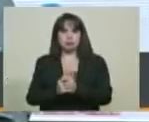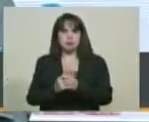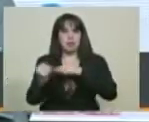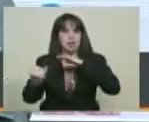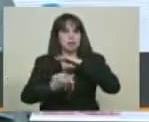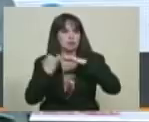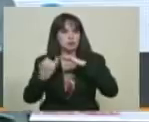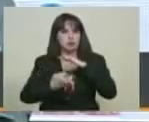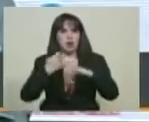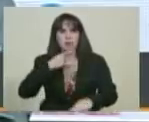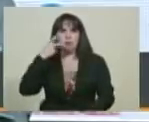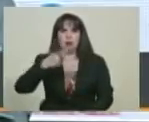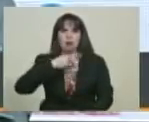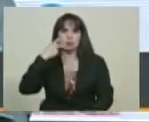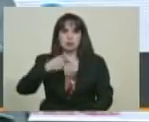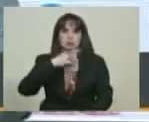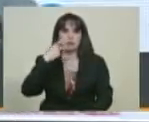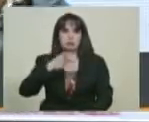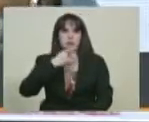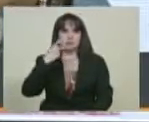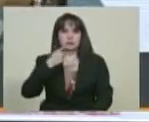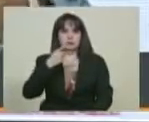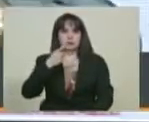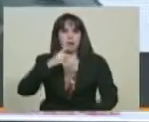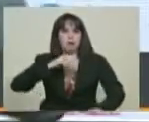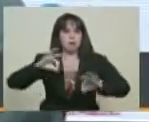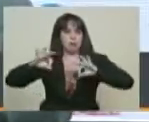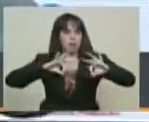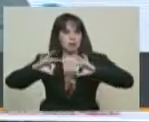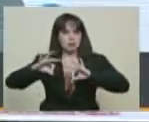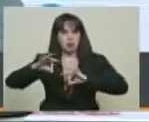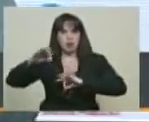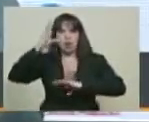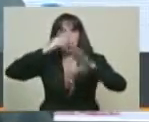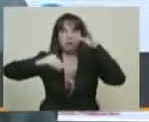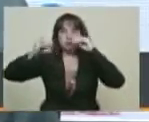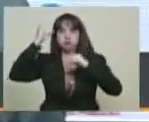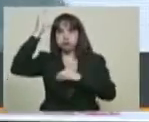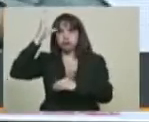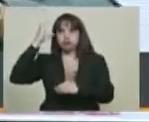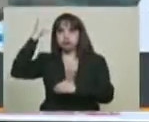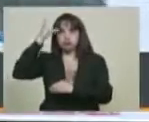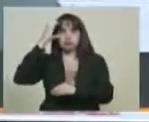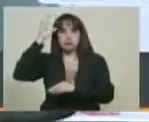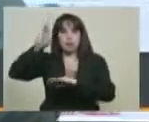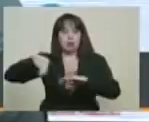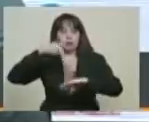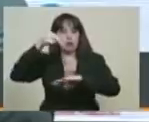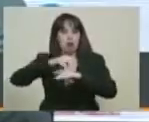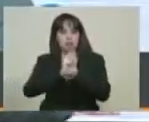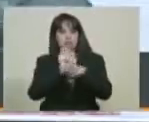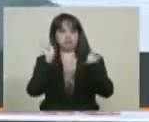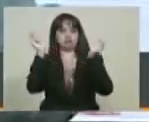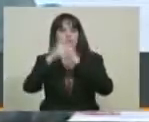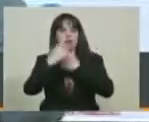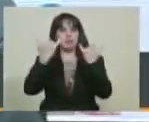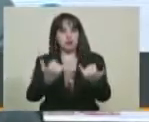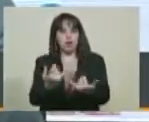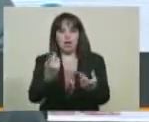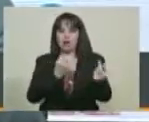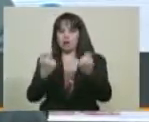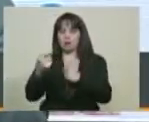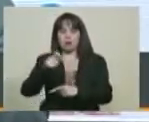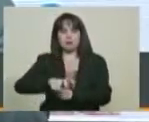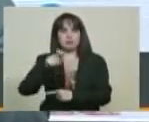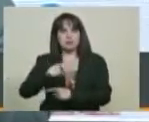institucional, política, de preparación de la conciencia nacional para el gran cambio económico que necesita